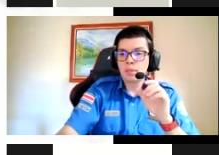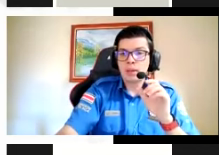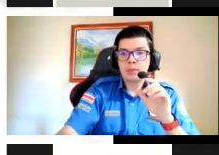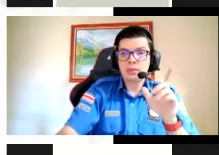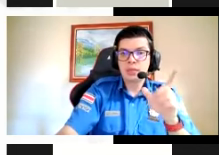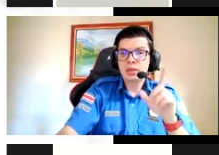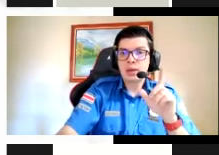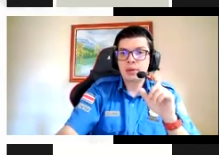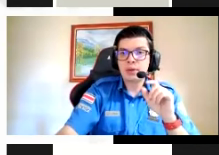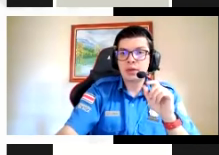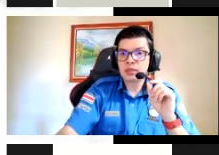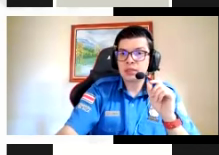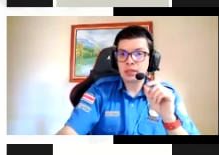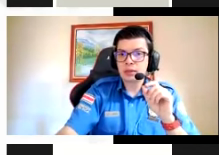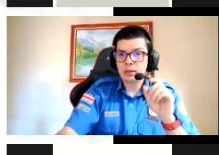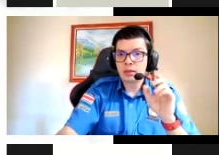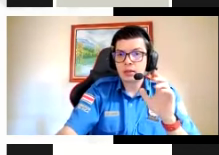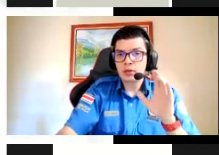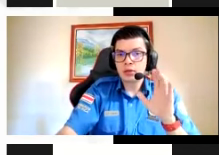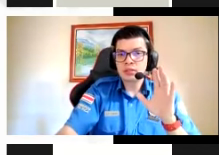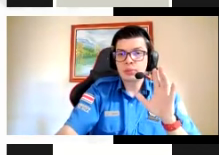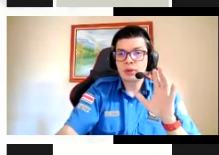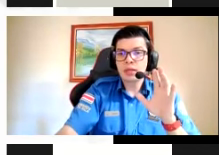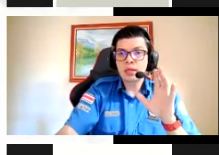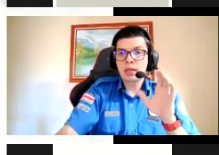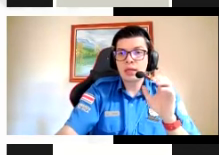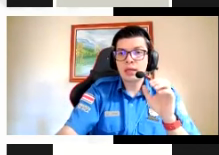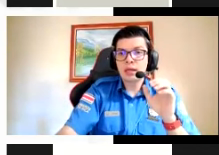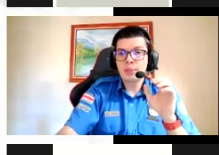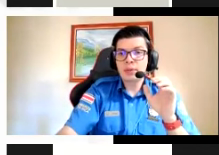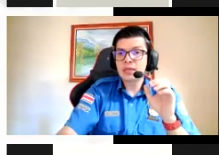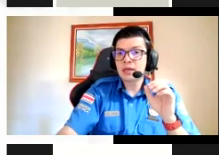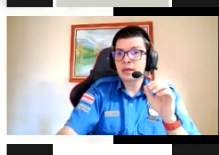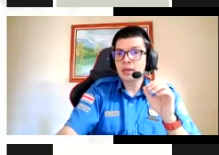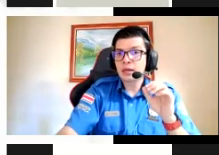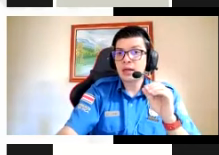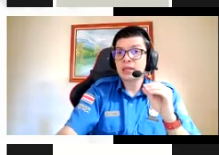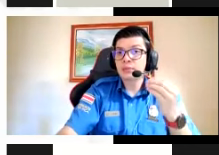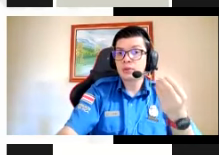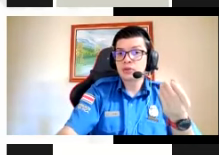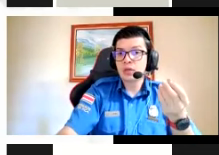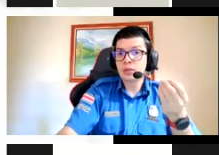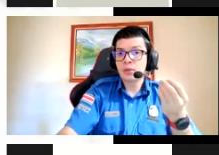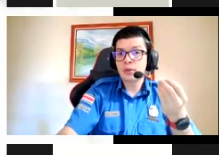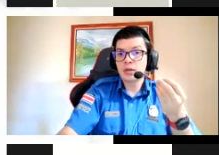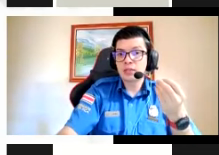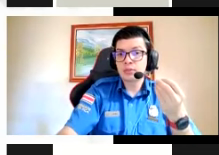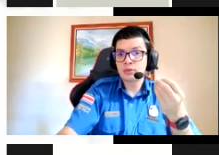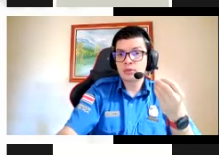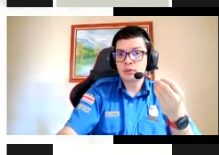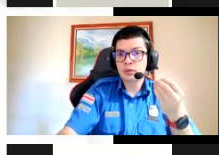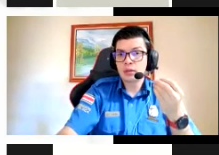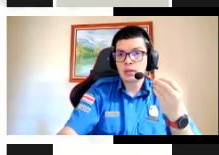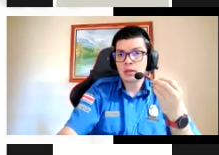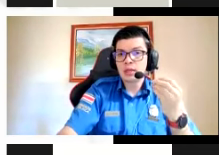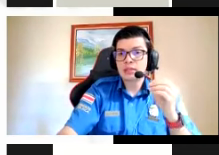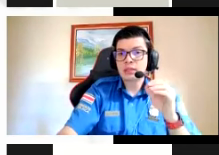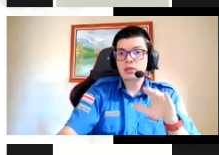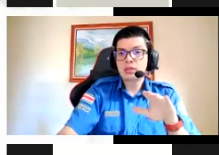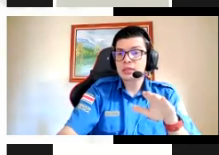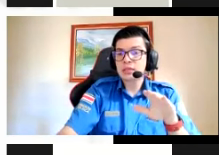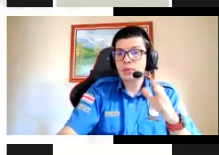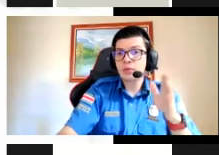¿Ok? Veamos el video de la primera noticia, donde se puede apreciar la explosión y el momento de la explosión.